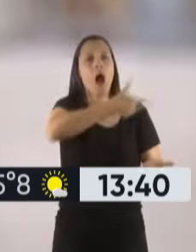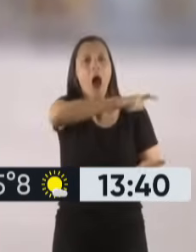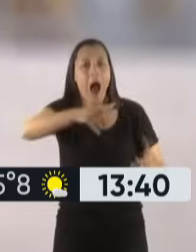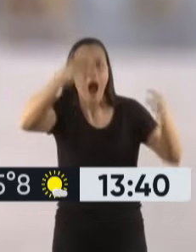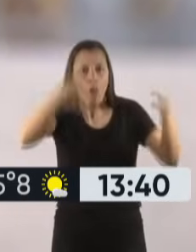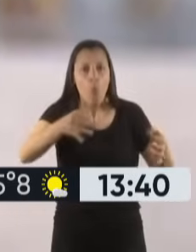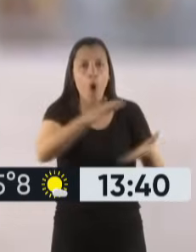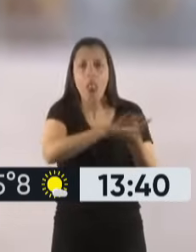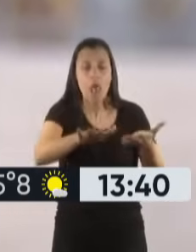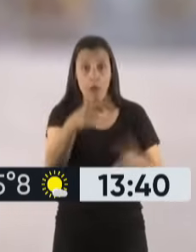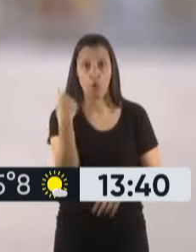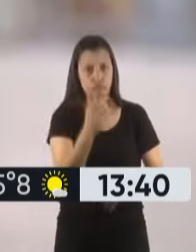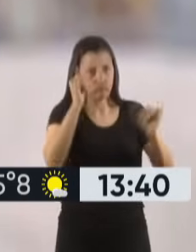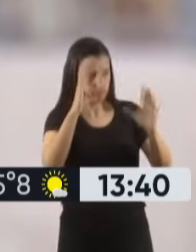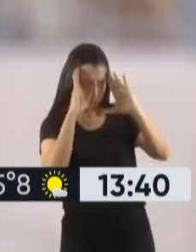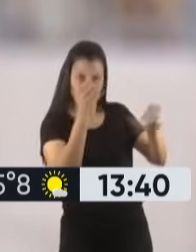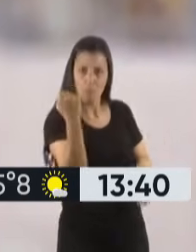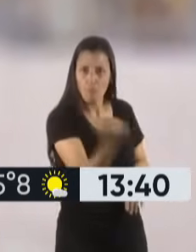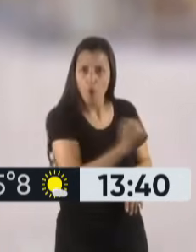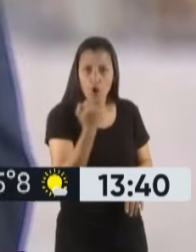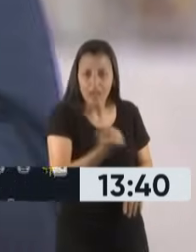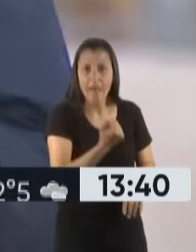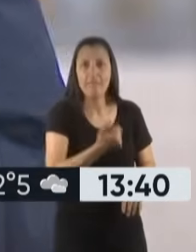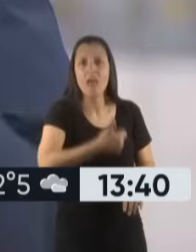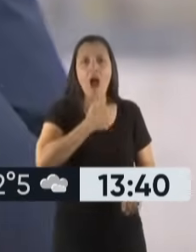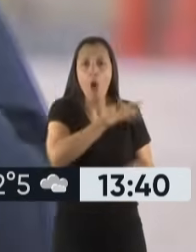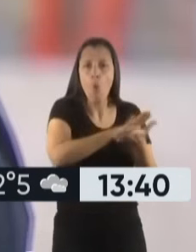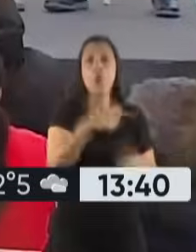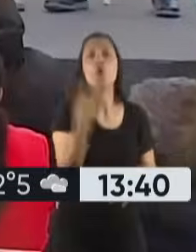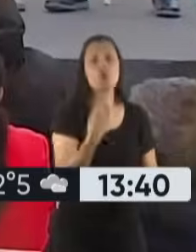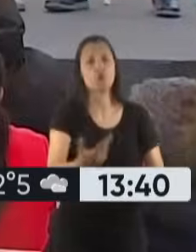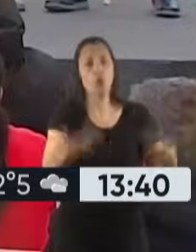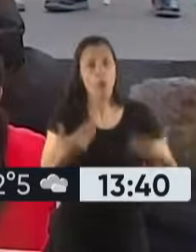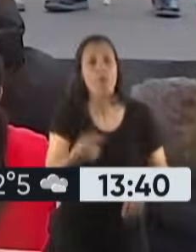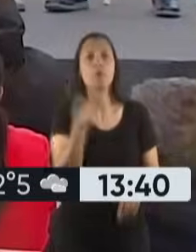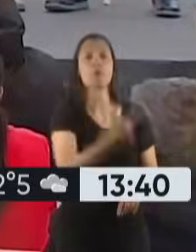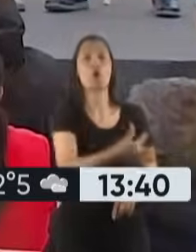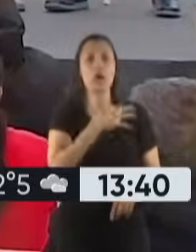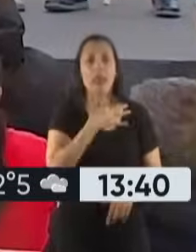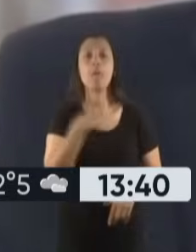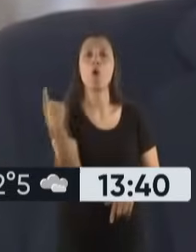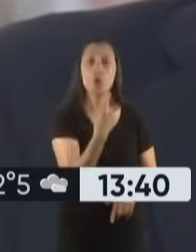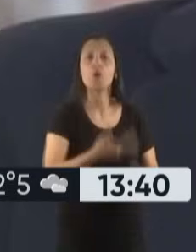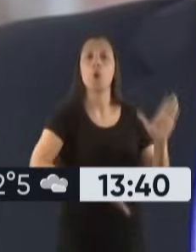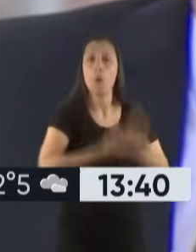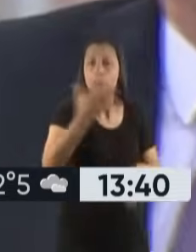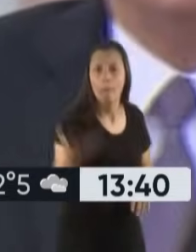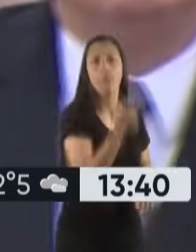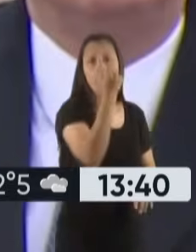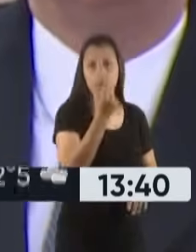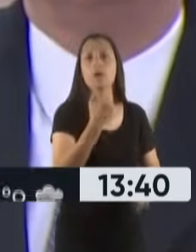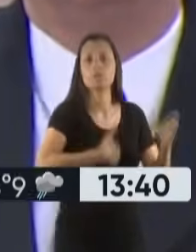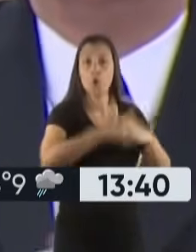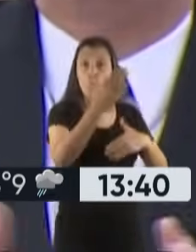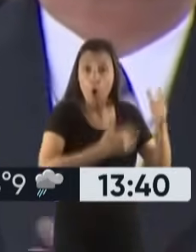nos importa. Nosotros podemos, nosotros queremos y vamos a construir